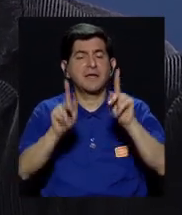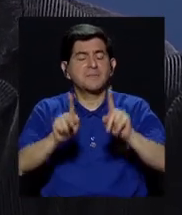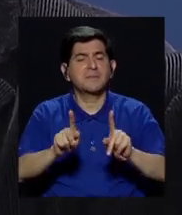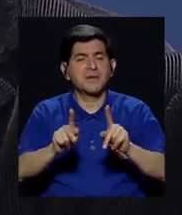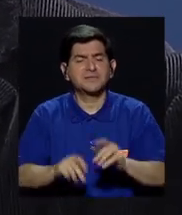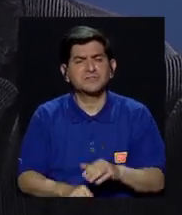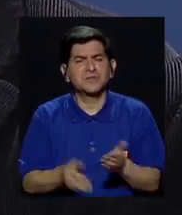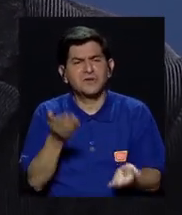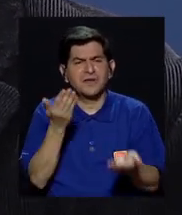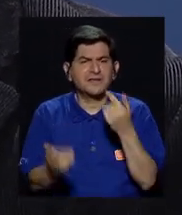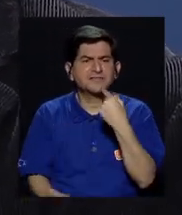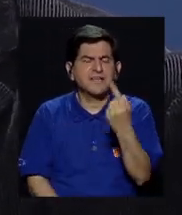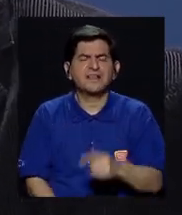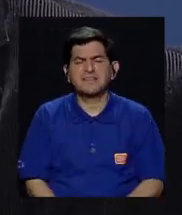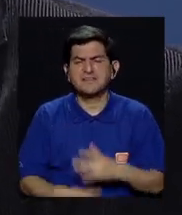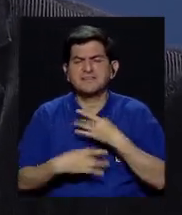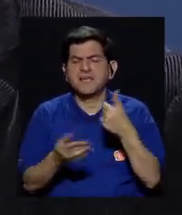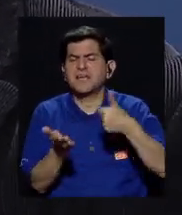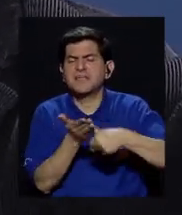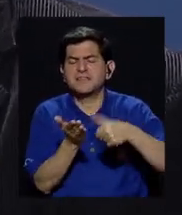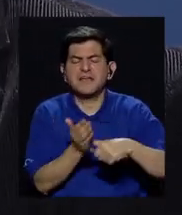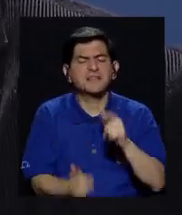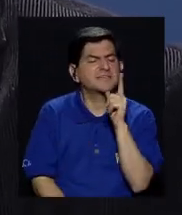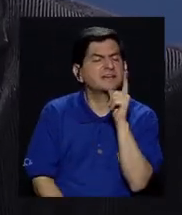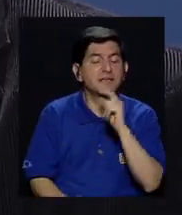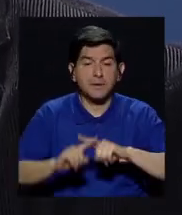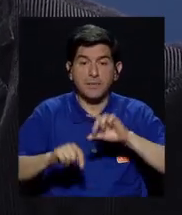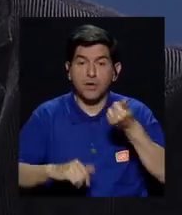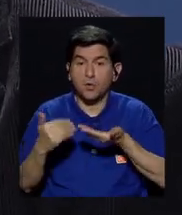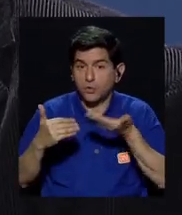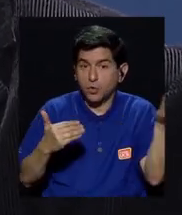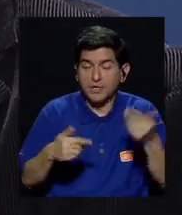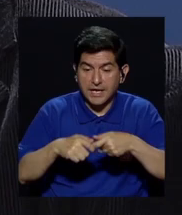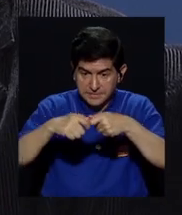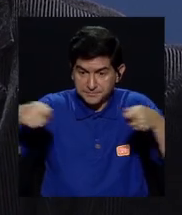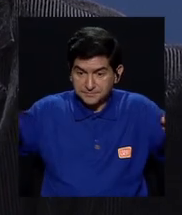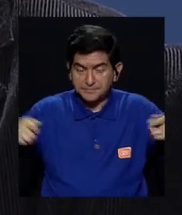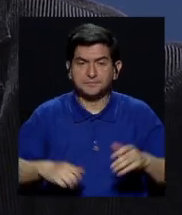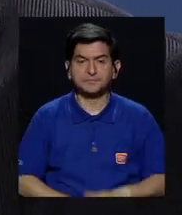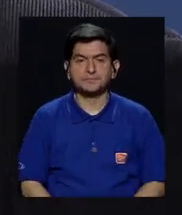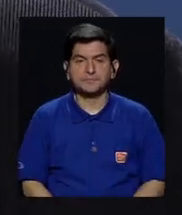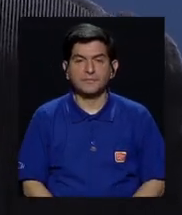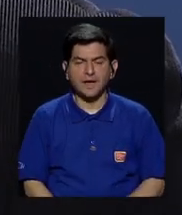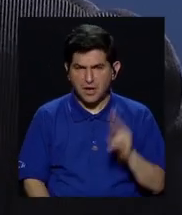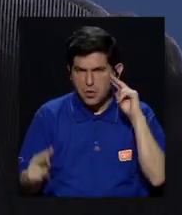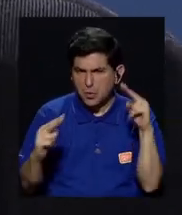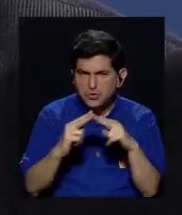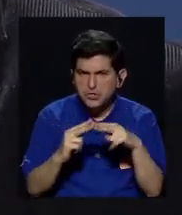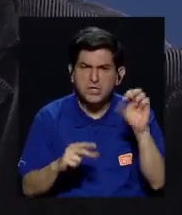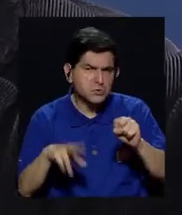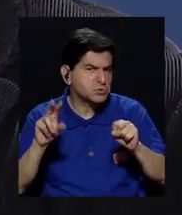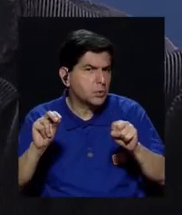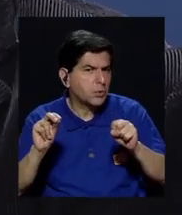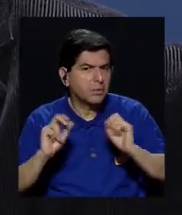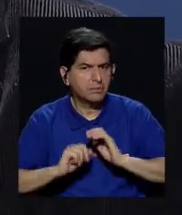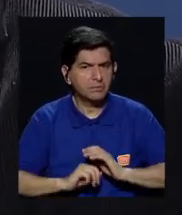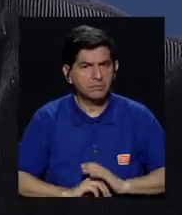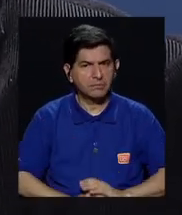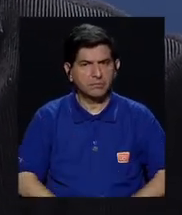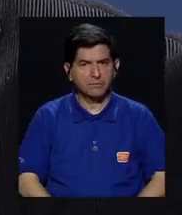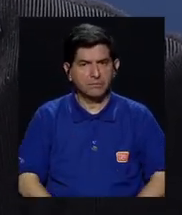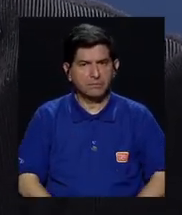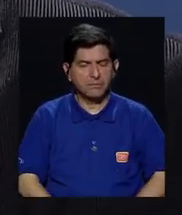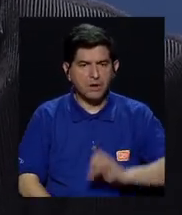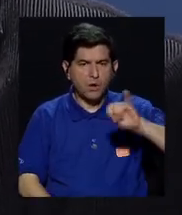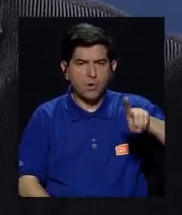transmiten cuánta intención de voto para cada candidato pero hay otras cosas que se miden por ejemplo si es conocido si no es conocido